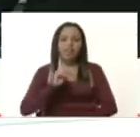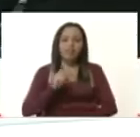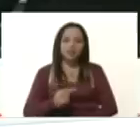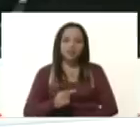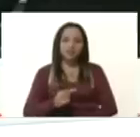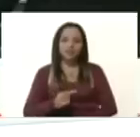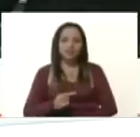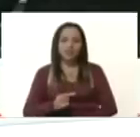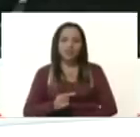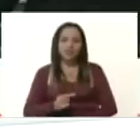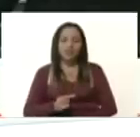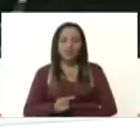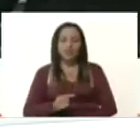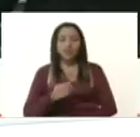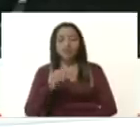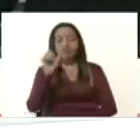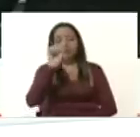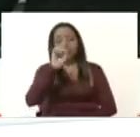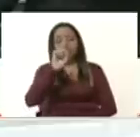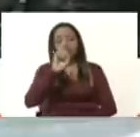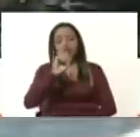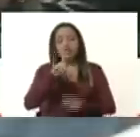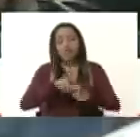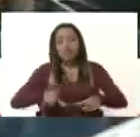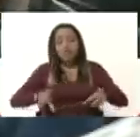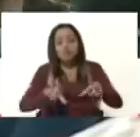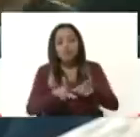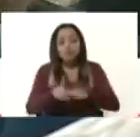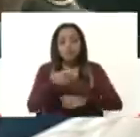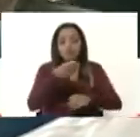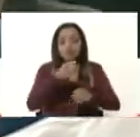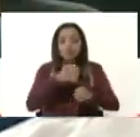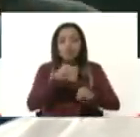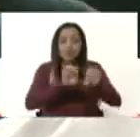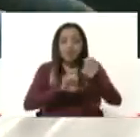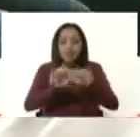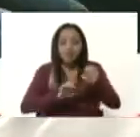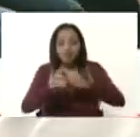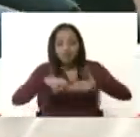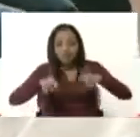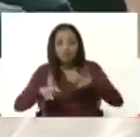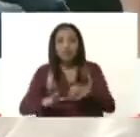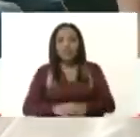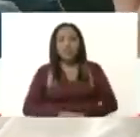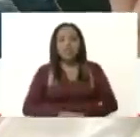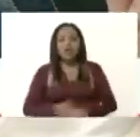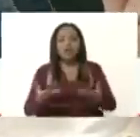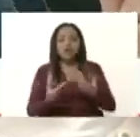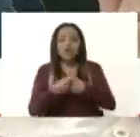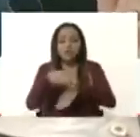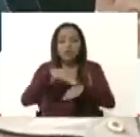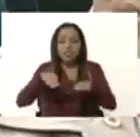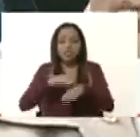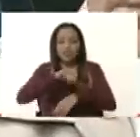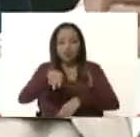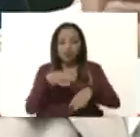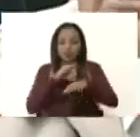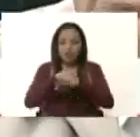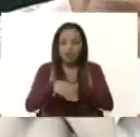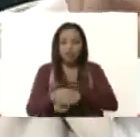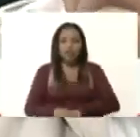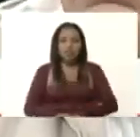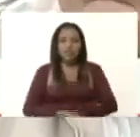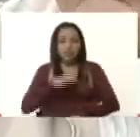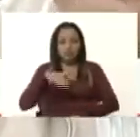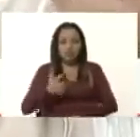superintendencia de bancos, con la superintendencia de criptoactivos, con el ministro Jorge Rodríguez, para preparar, sensibilizar y que